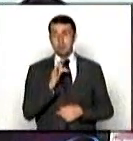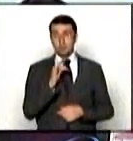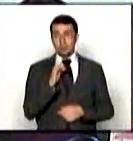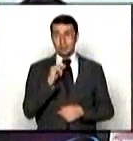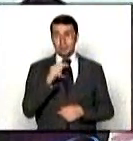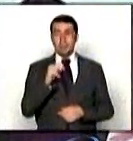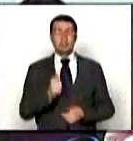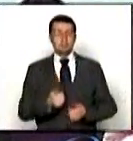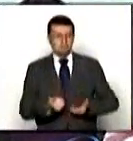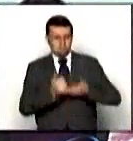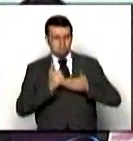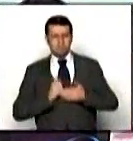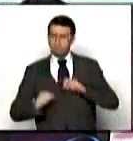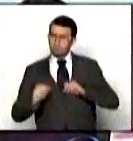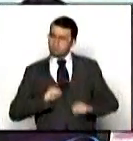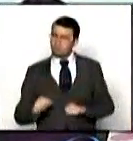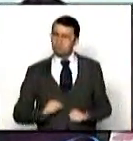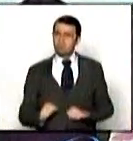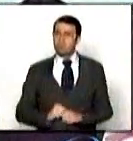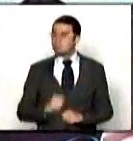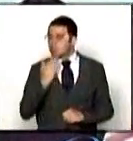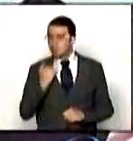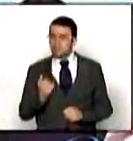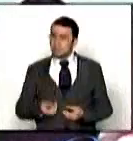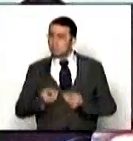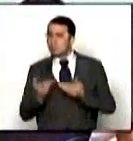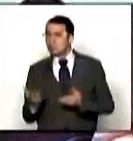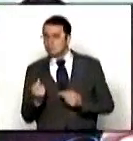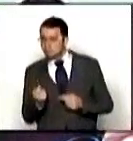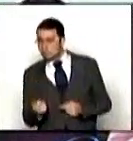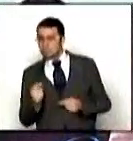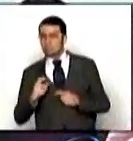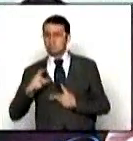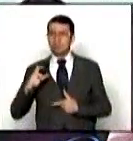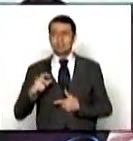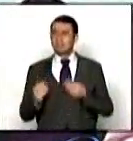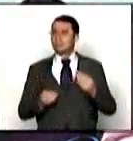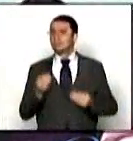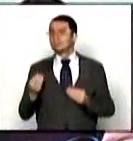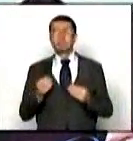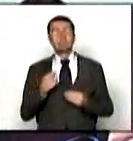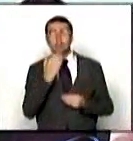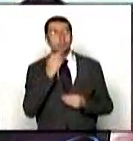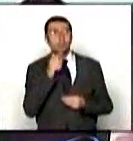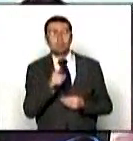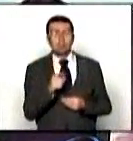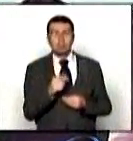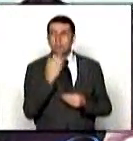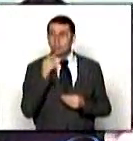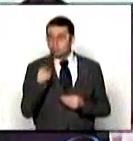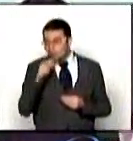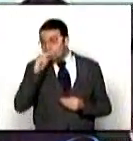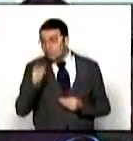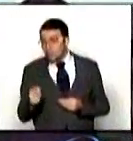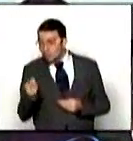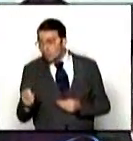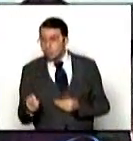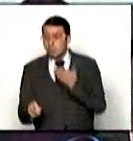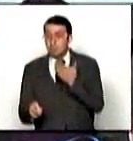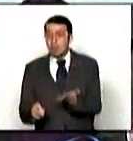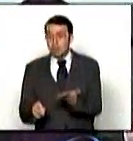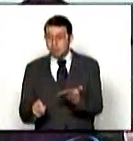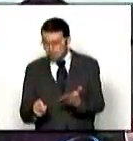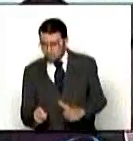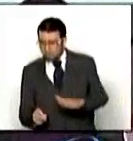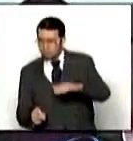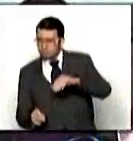porción de uno diría, pues ¿qué tanto le damos? Porque pues no sabemos si le damos un pedazo grande, pequeño. Es muy fácil, ustedes miran la mano de su niño y cuando él hace un puño